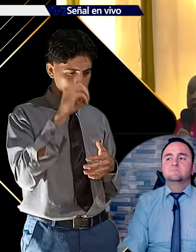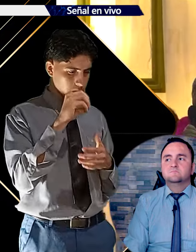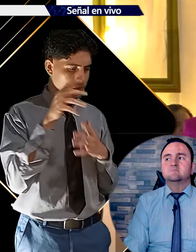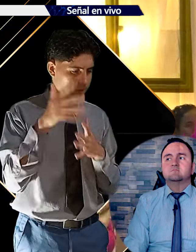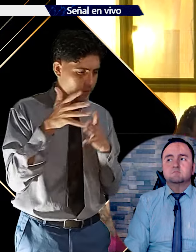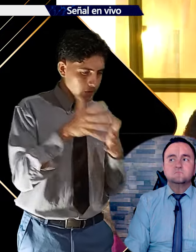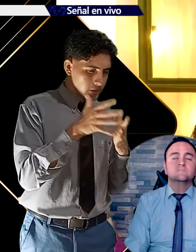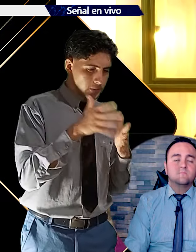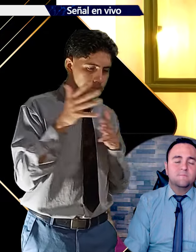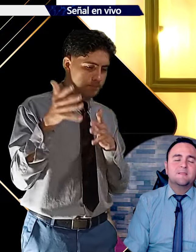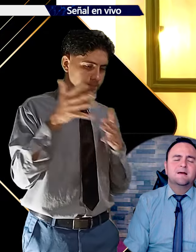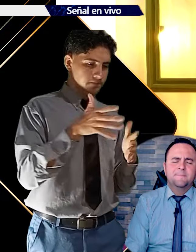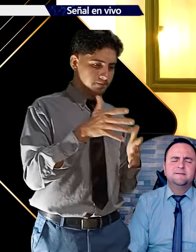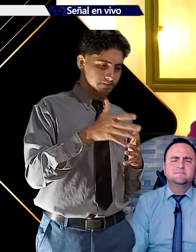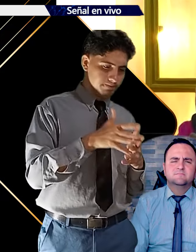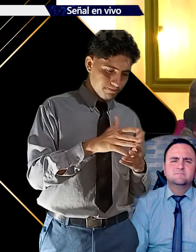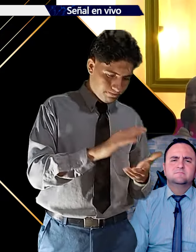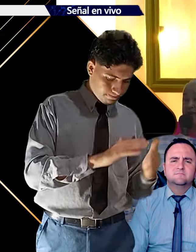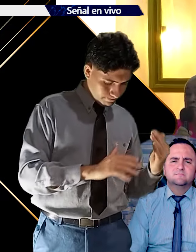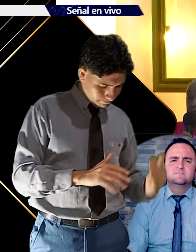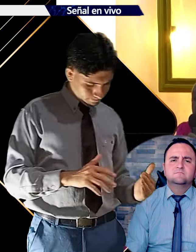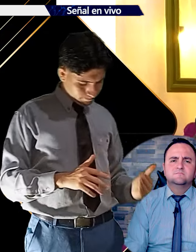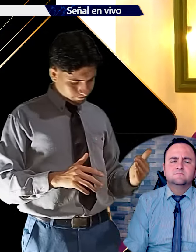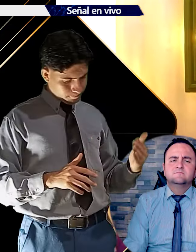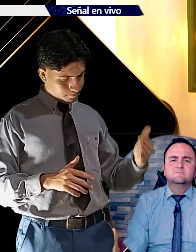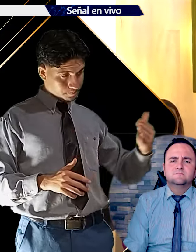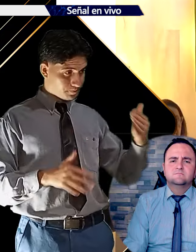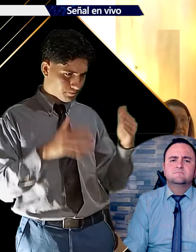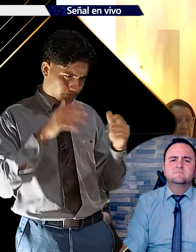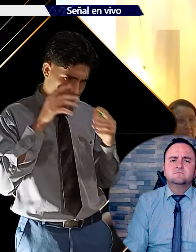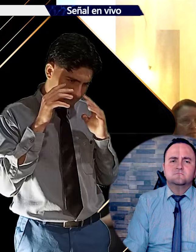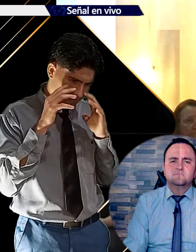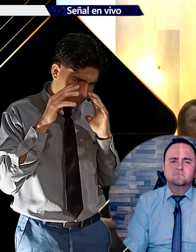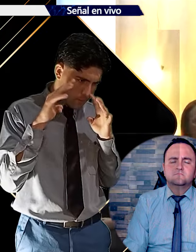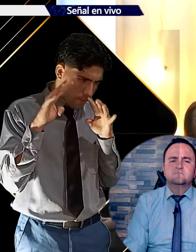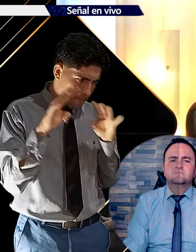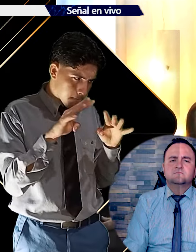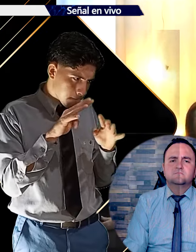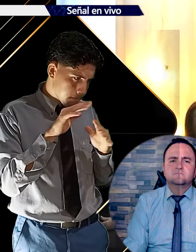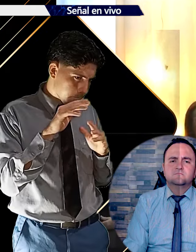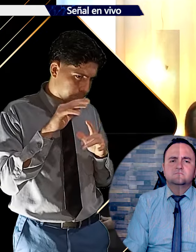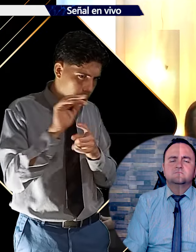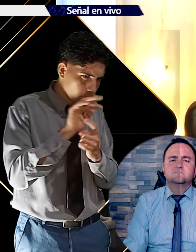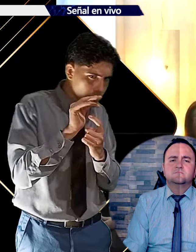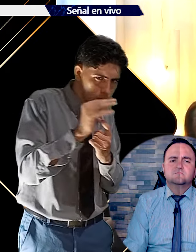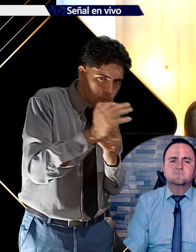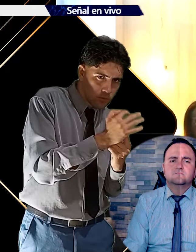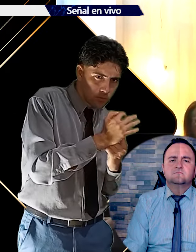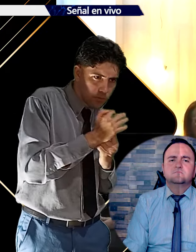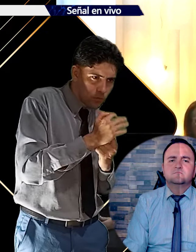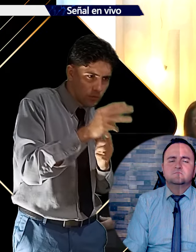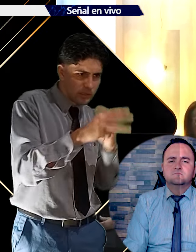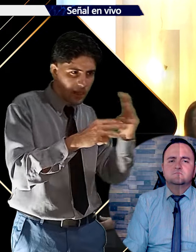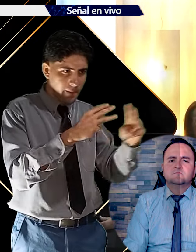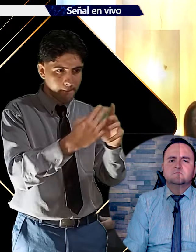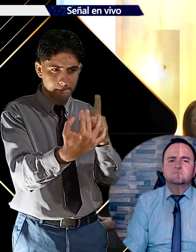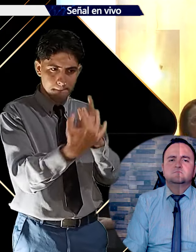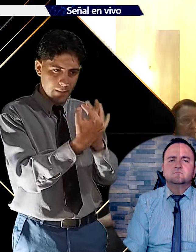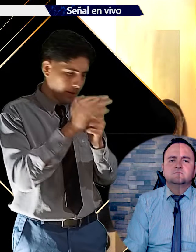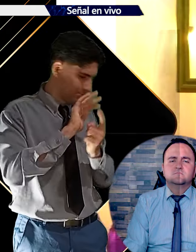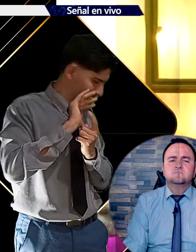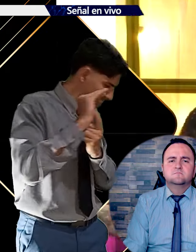para educar y para formar a nuestros hijos. Entonces, en esos 7 años, mamás se tienen que levantar como leonas, pero también se tiene que unir ese